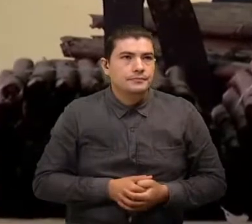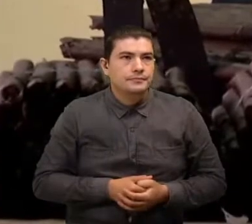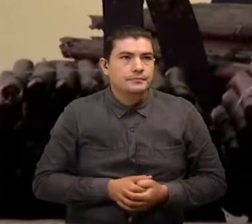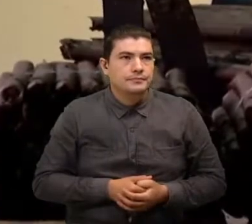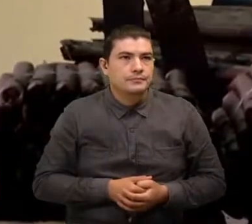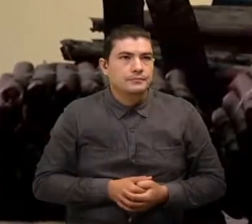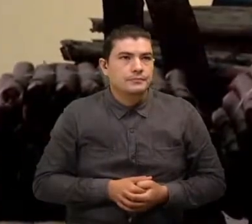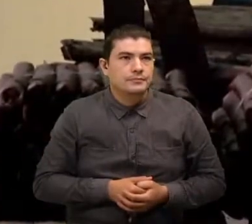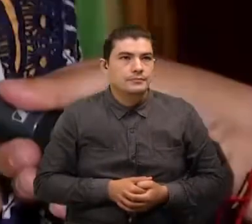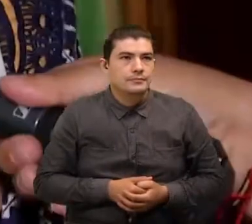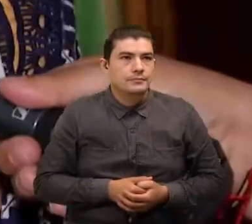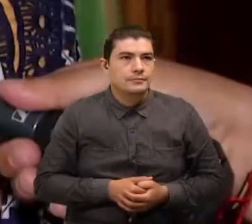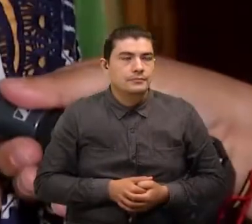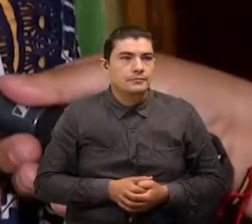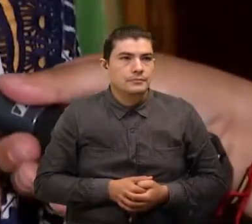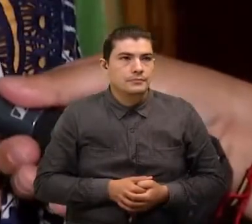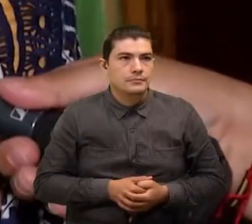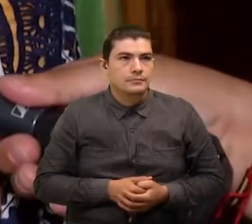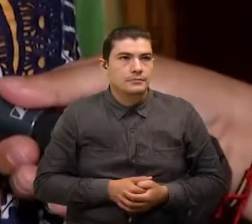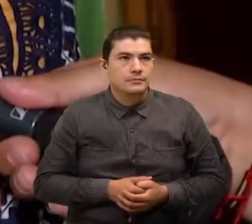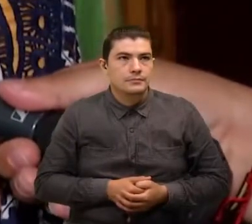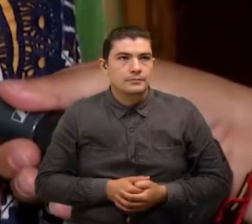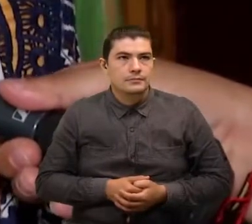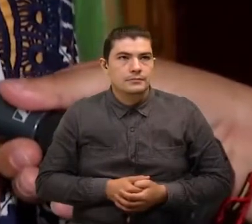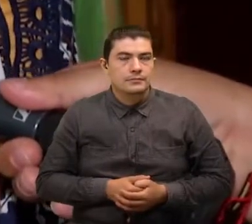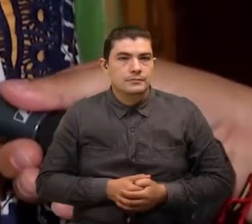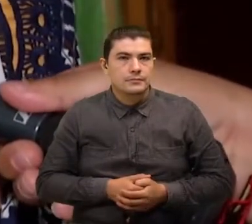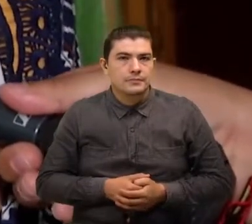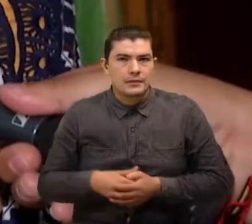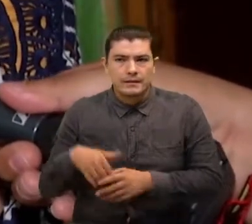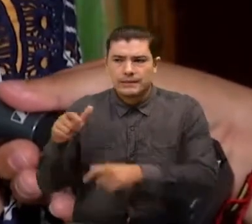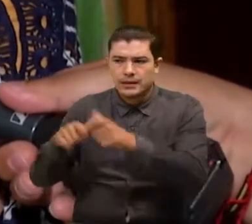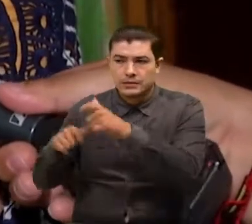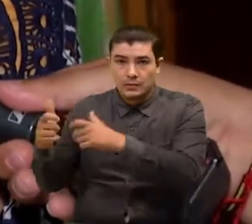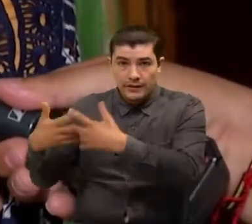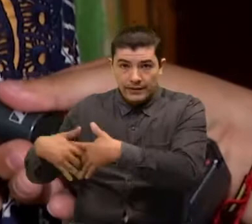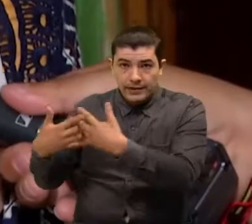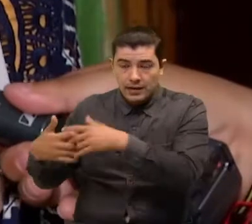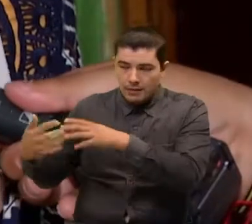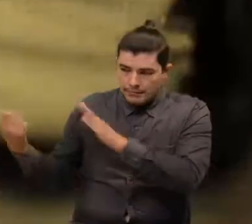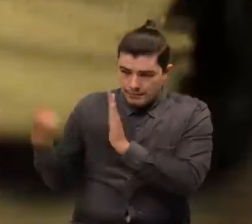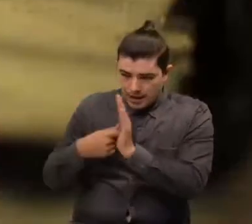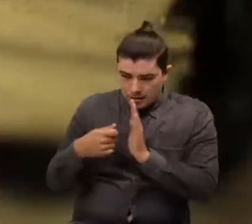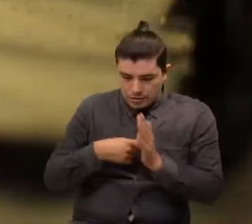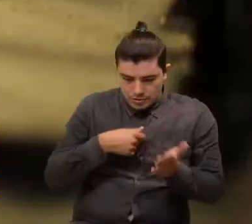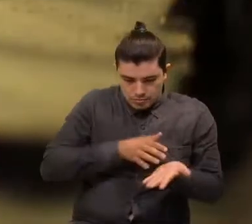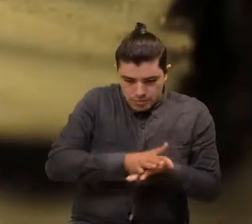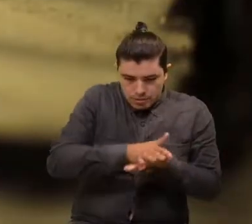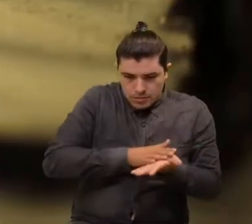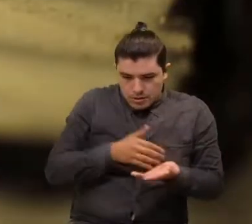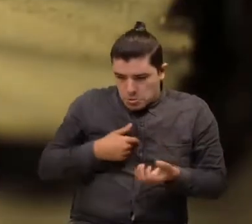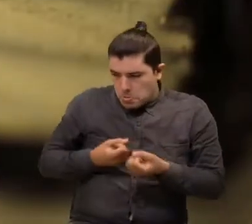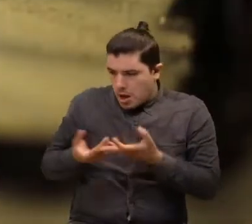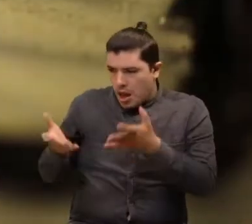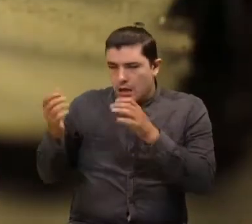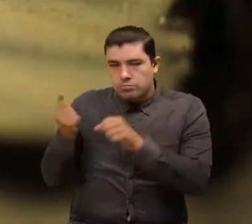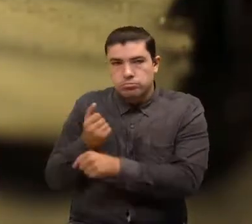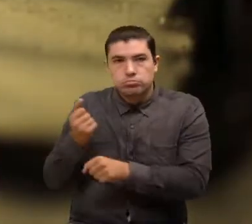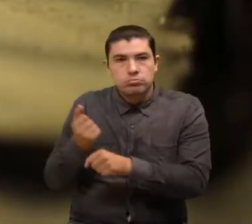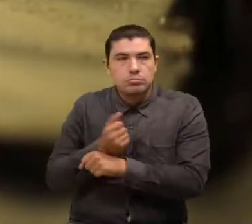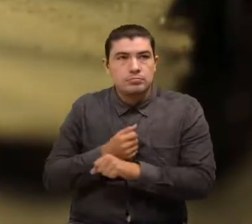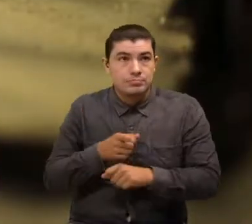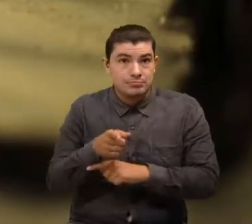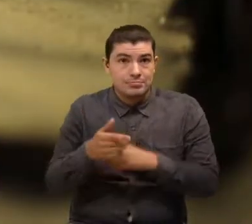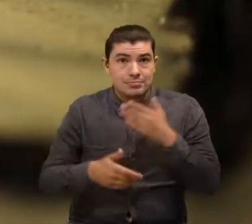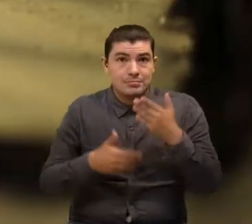rolleras y los fabricantes le pagaban a uno y le daban ahí el trabajo. Doña Carmen inicia